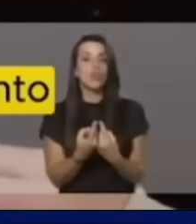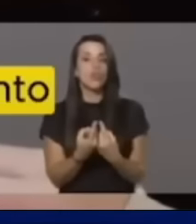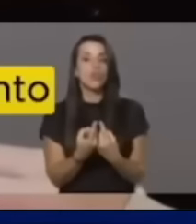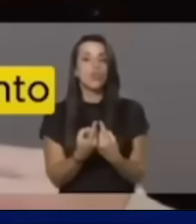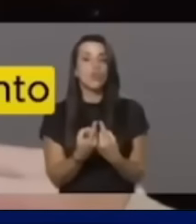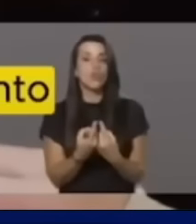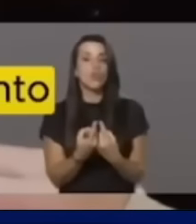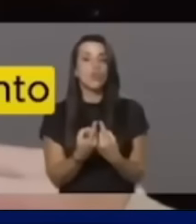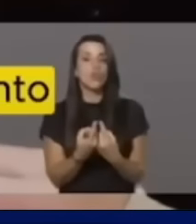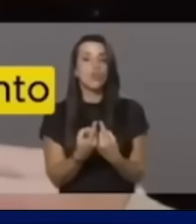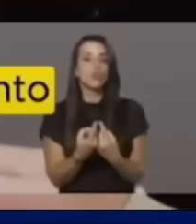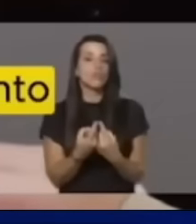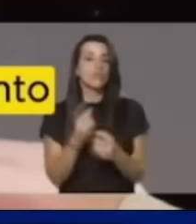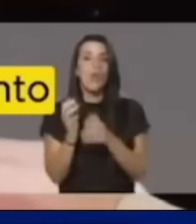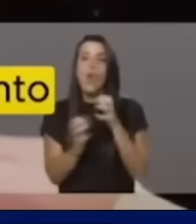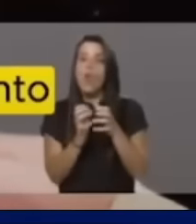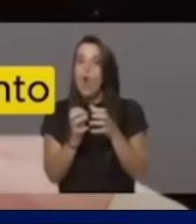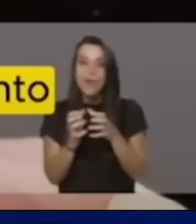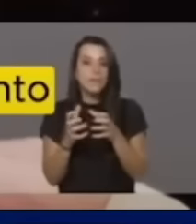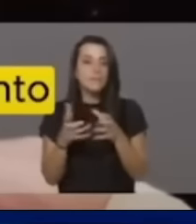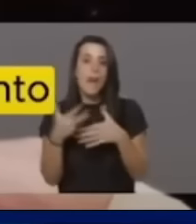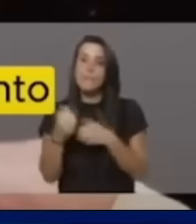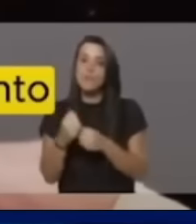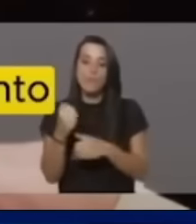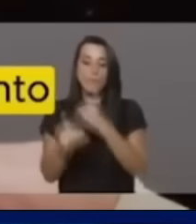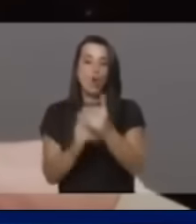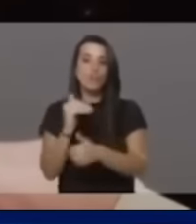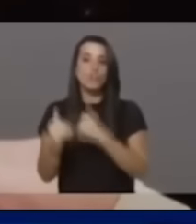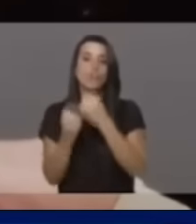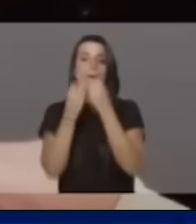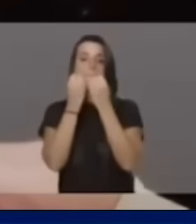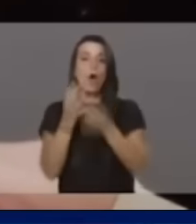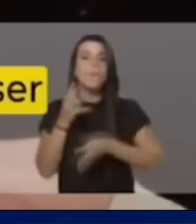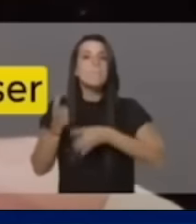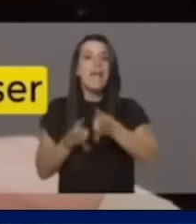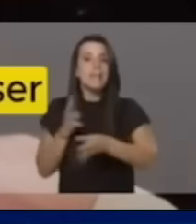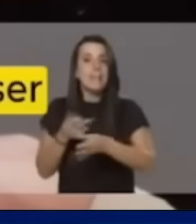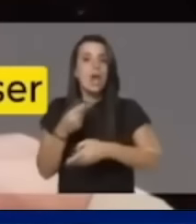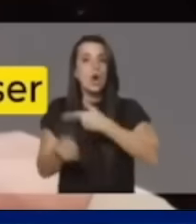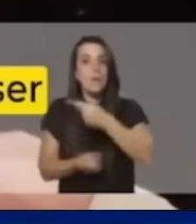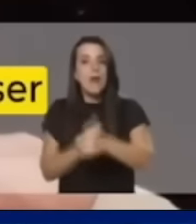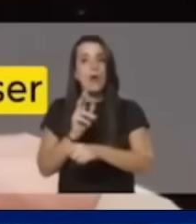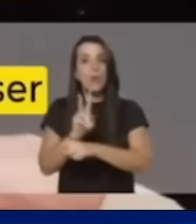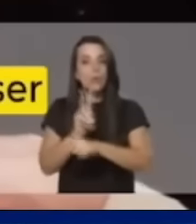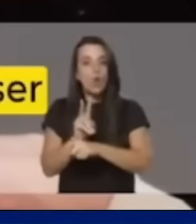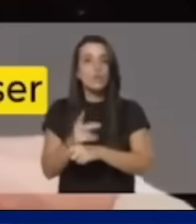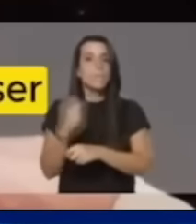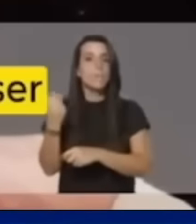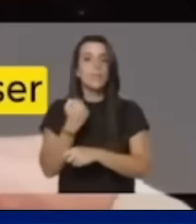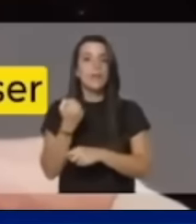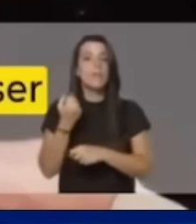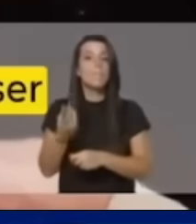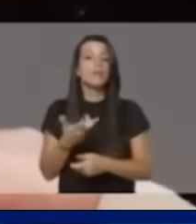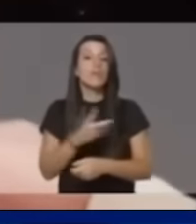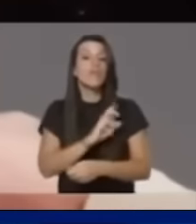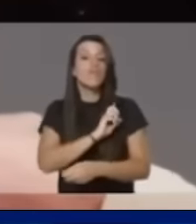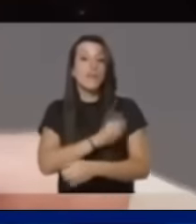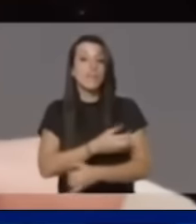gobierno, para Uruguay, ok. Llevar adelante un proceso de reequipamiento de las Fuerzas Armadas. Porque primero a las Fuerzas Armadas se las puede